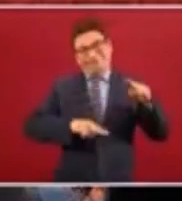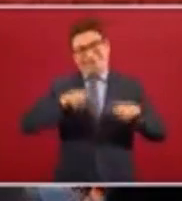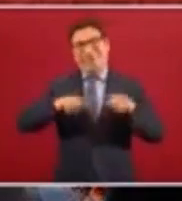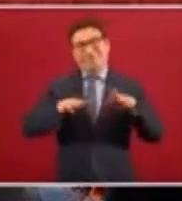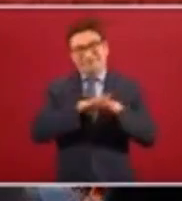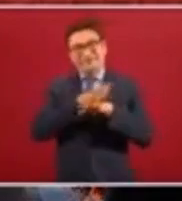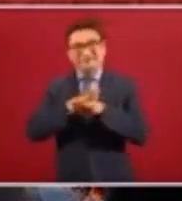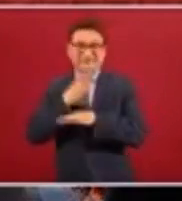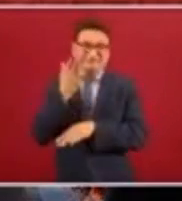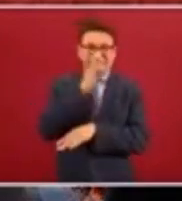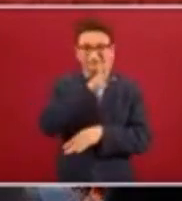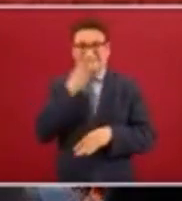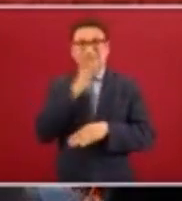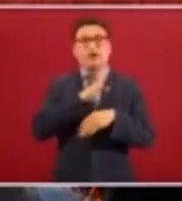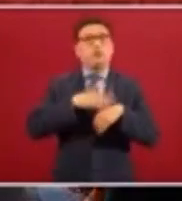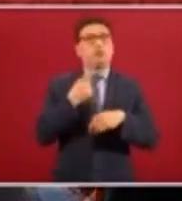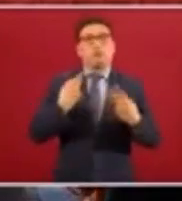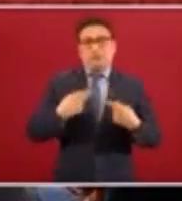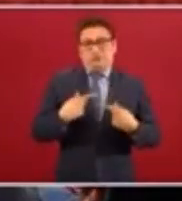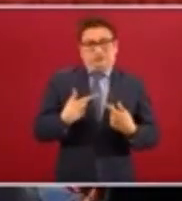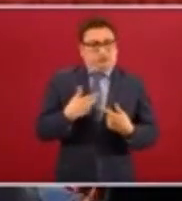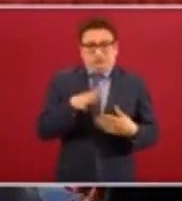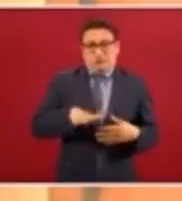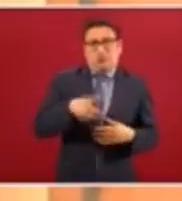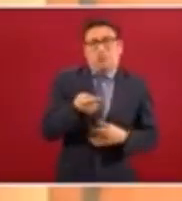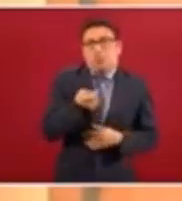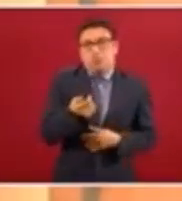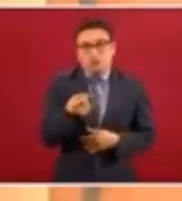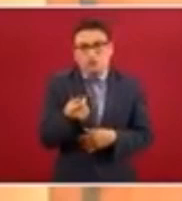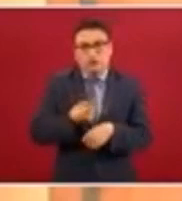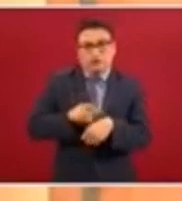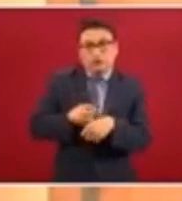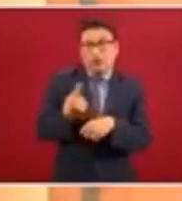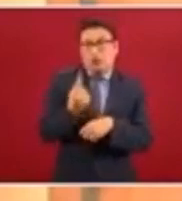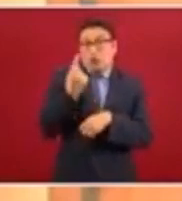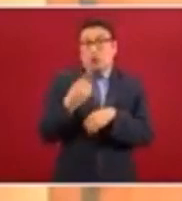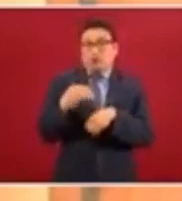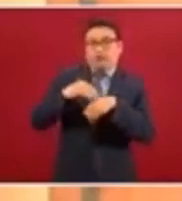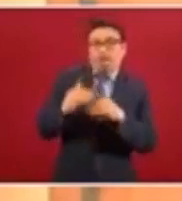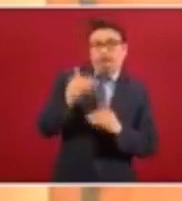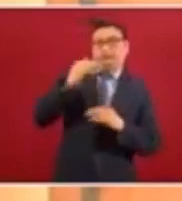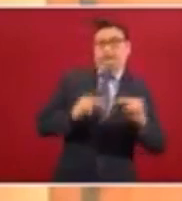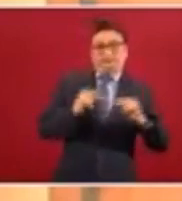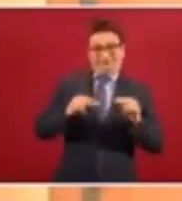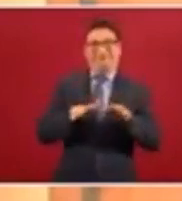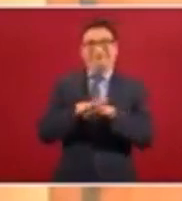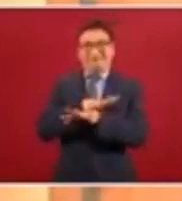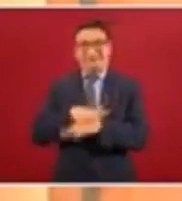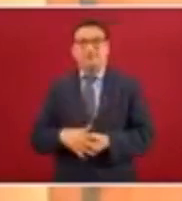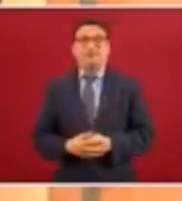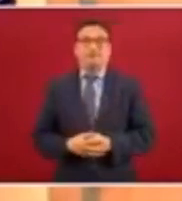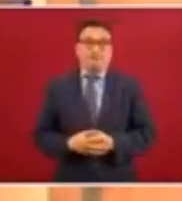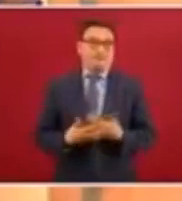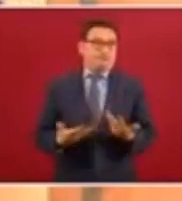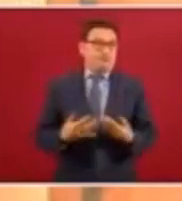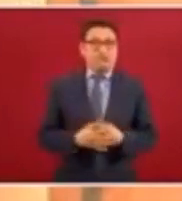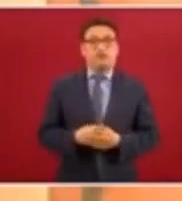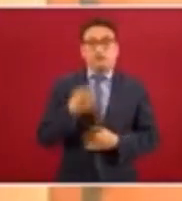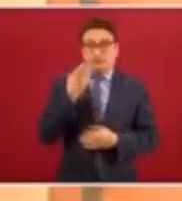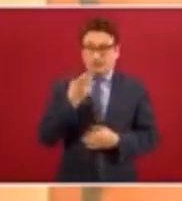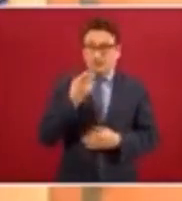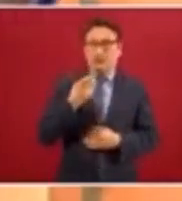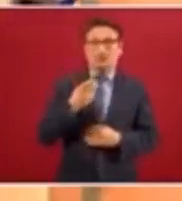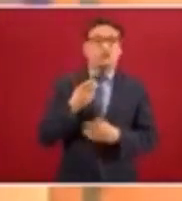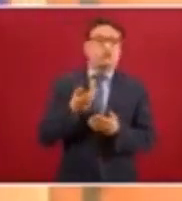cuando son poquitos casos, con uno que aumente puede cambiar importantemente este índice. Entonces, todavía hay